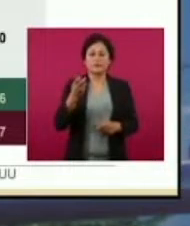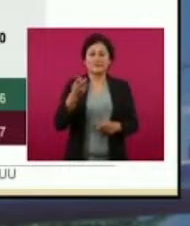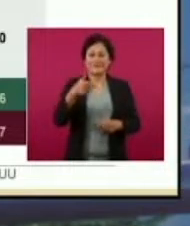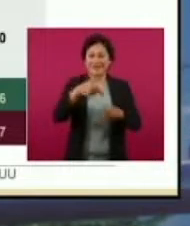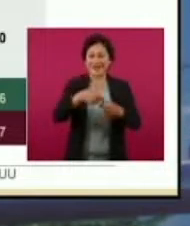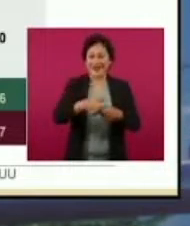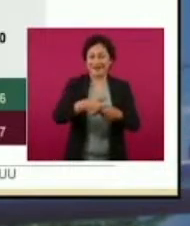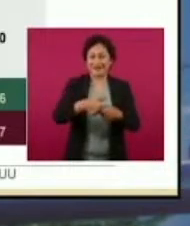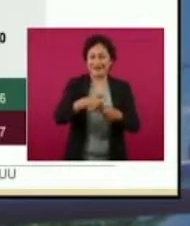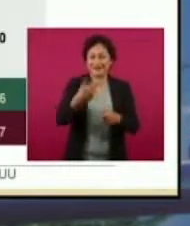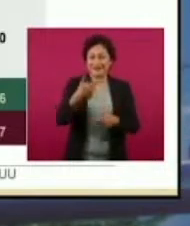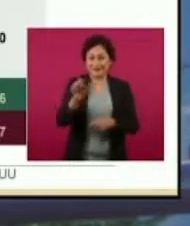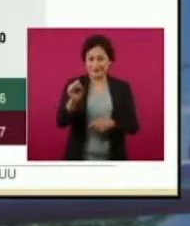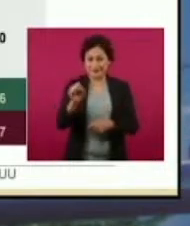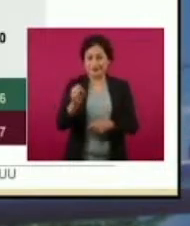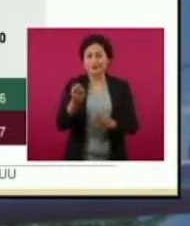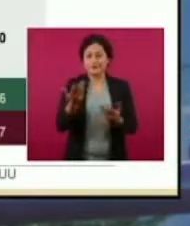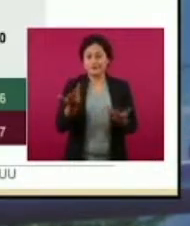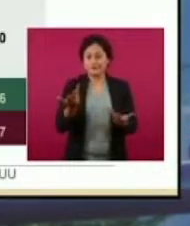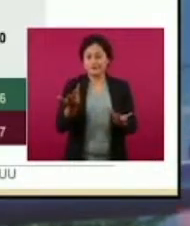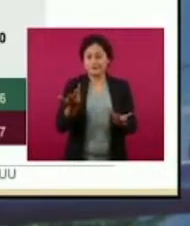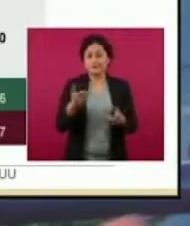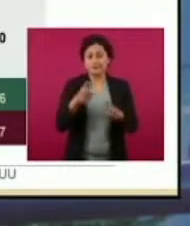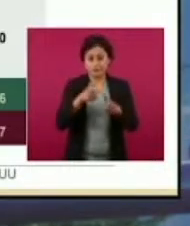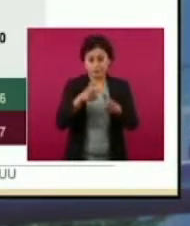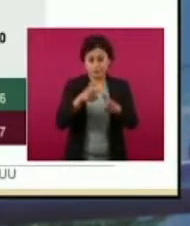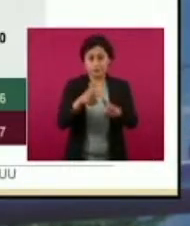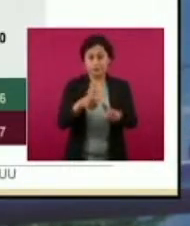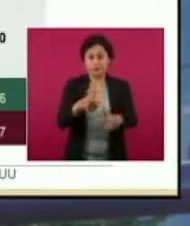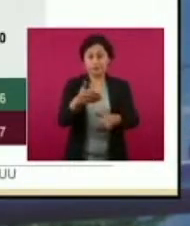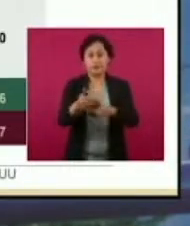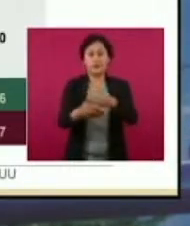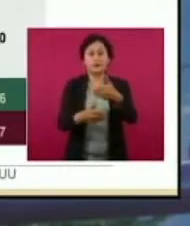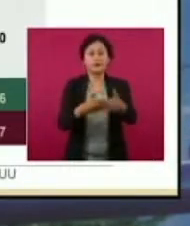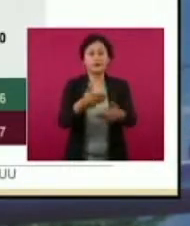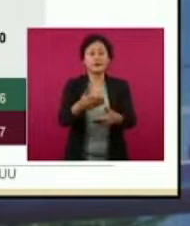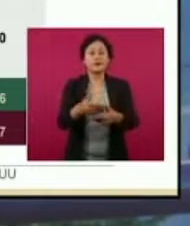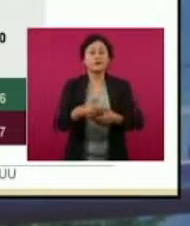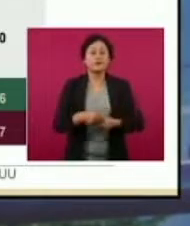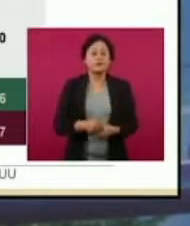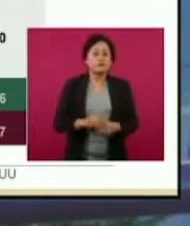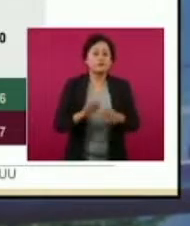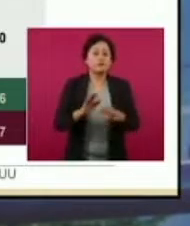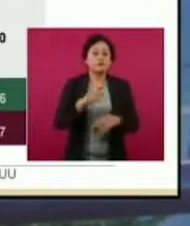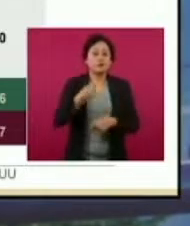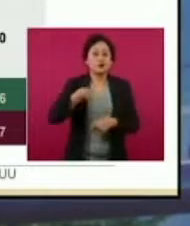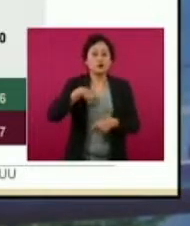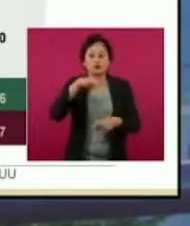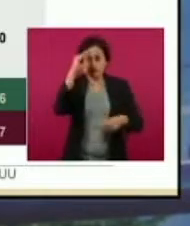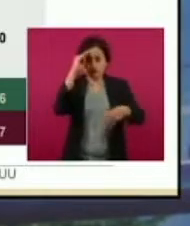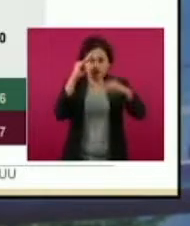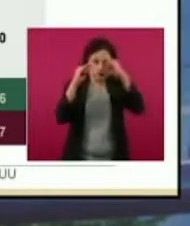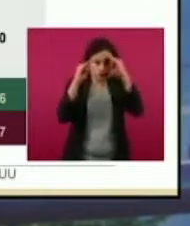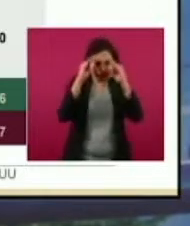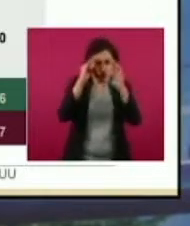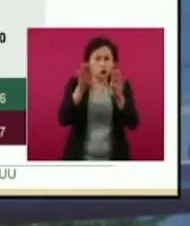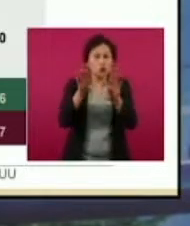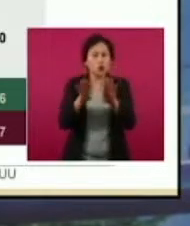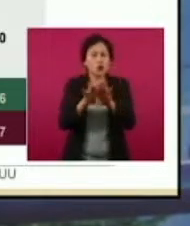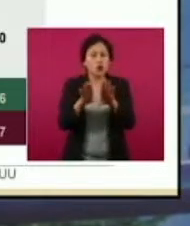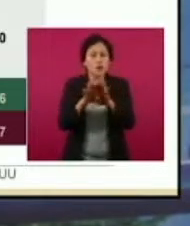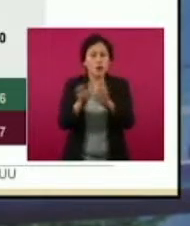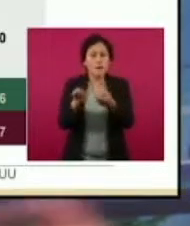de la canasta básica principalmente mismos deben de costar un máximo de 1039 pesos